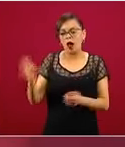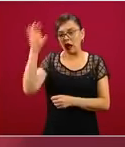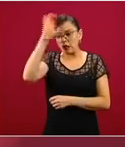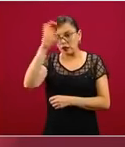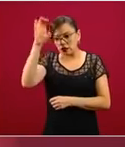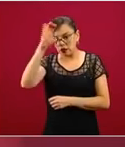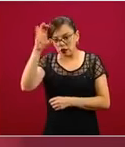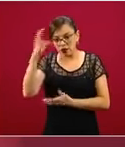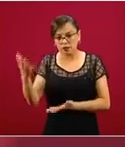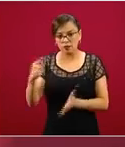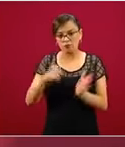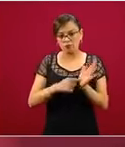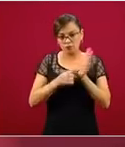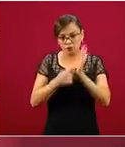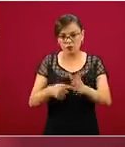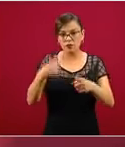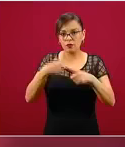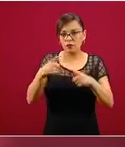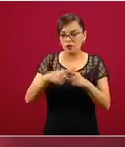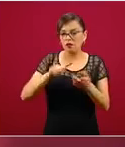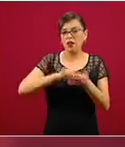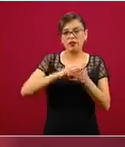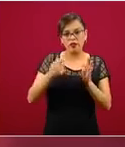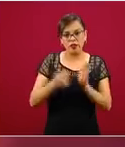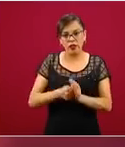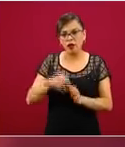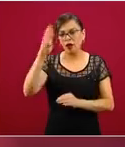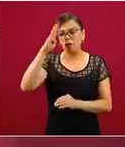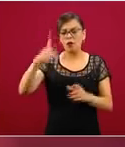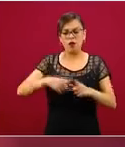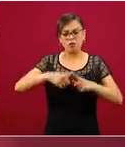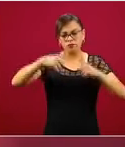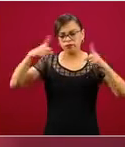en una reflexión amplia, multisectorial, como la ha